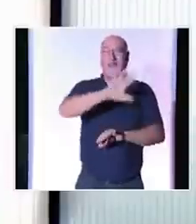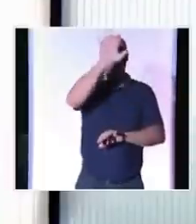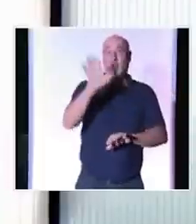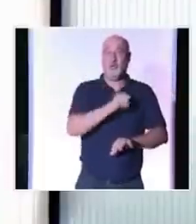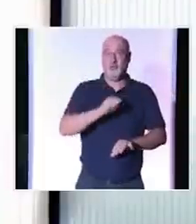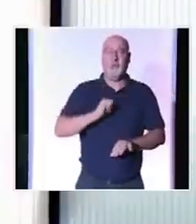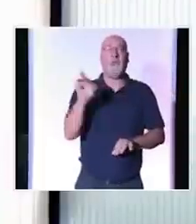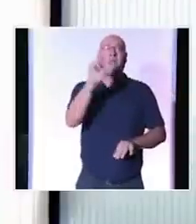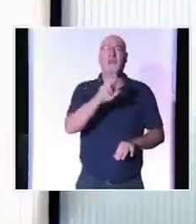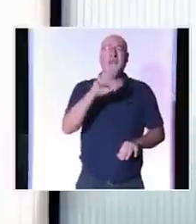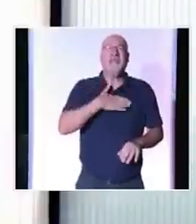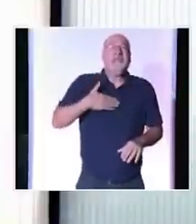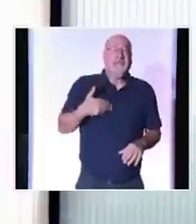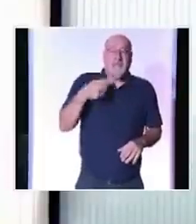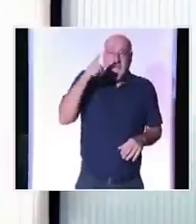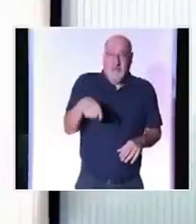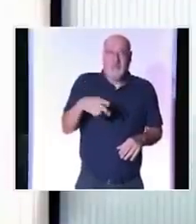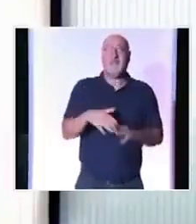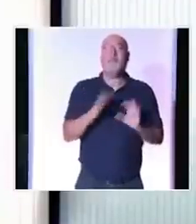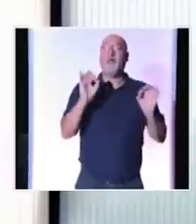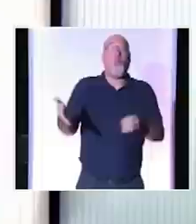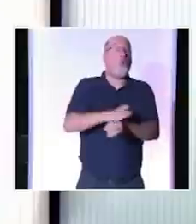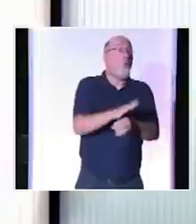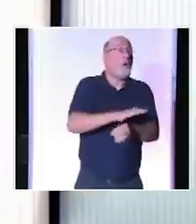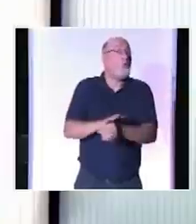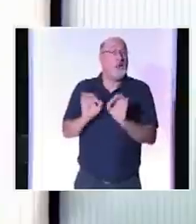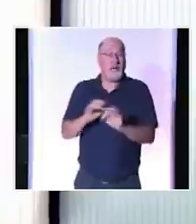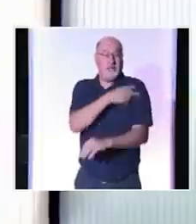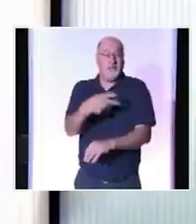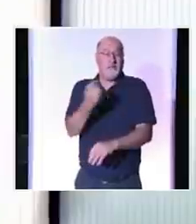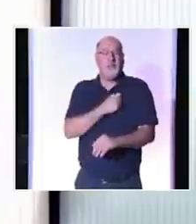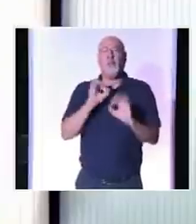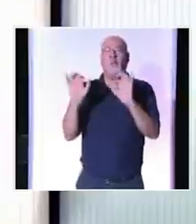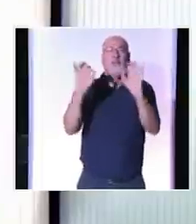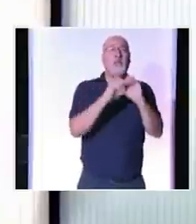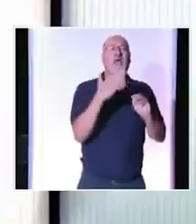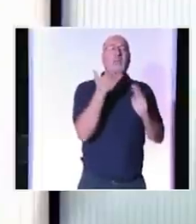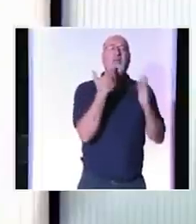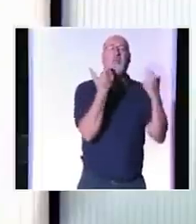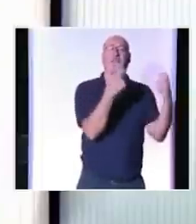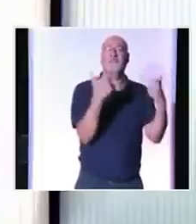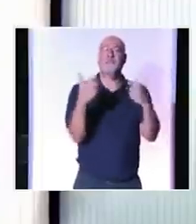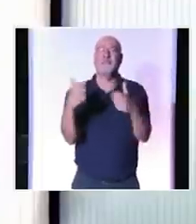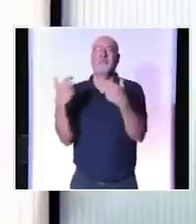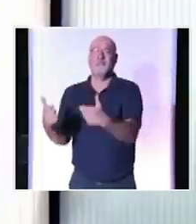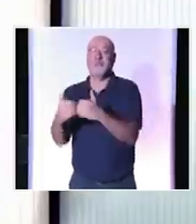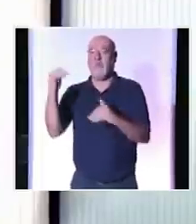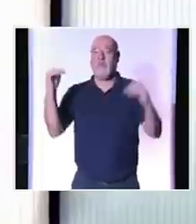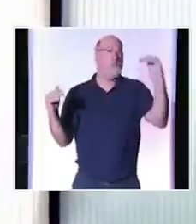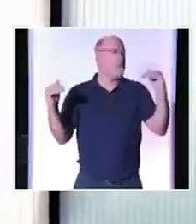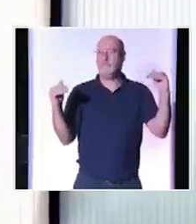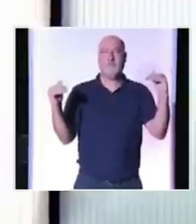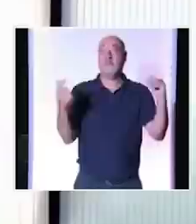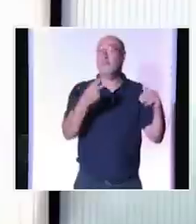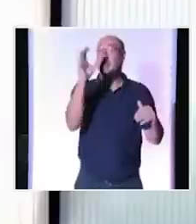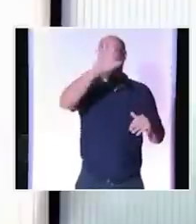ocurrir es lo que ya ocurrió hace un año. Y es que, según el Banco de España, fíjense ustedes, según el Banco de España, se